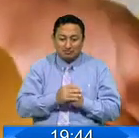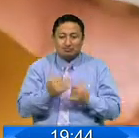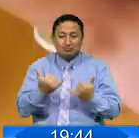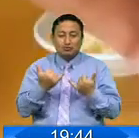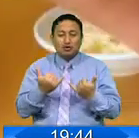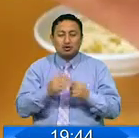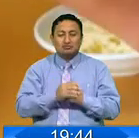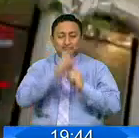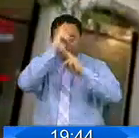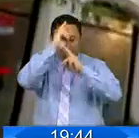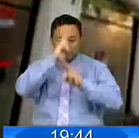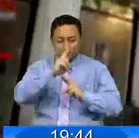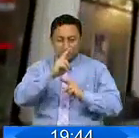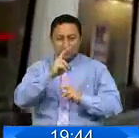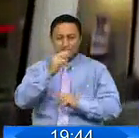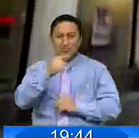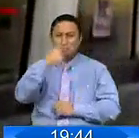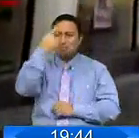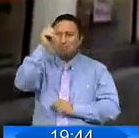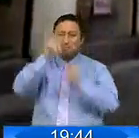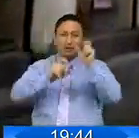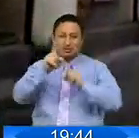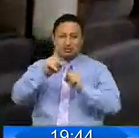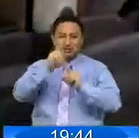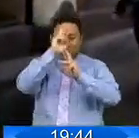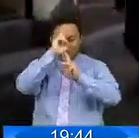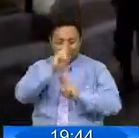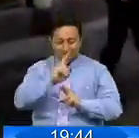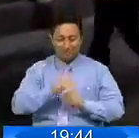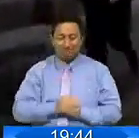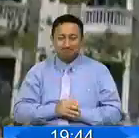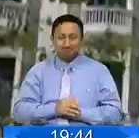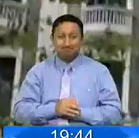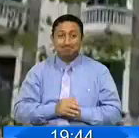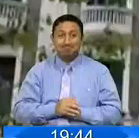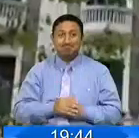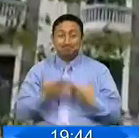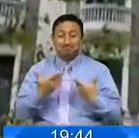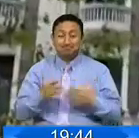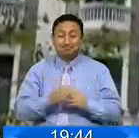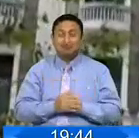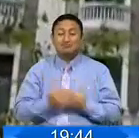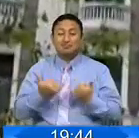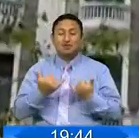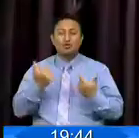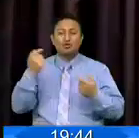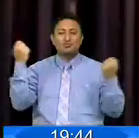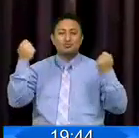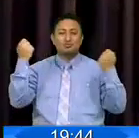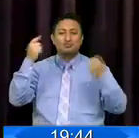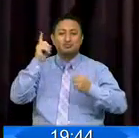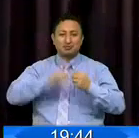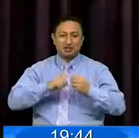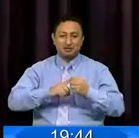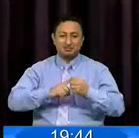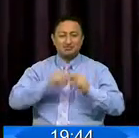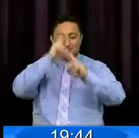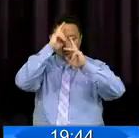el reconocimiento de miles de propios y extraños. Situación suficiente para celebrarlo en estas fiestas por sus